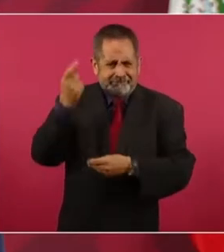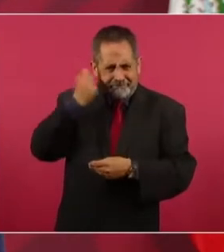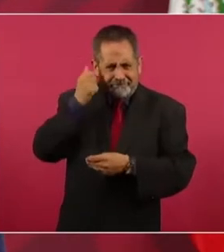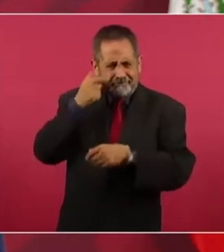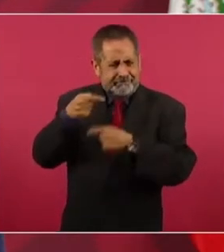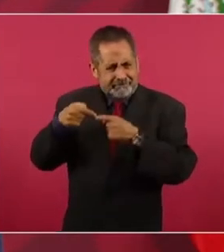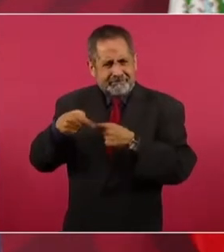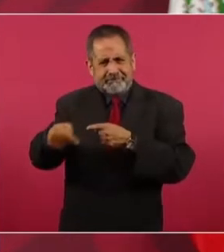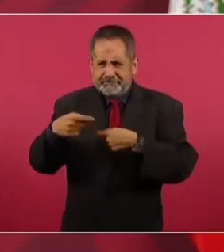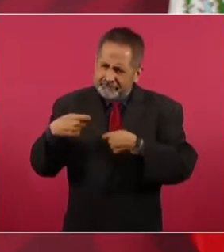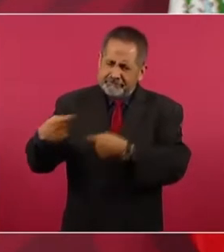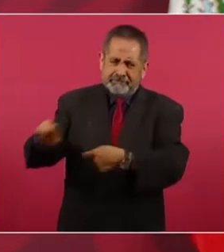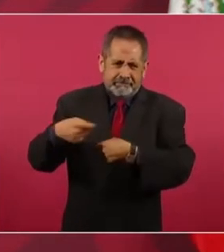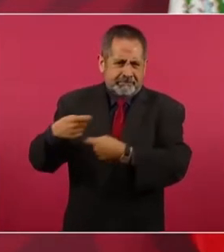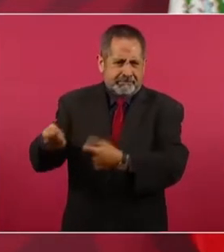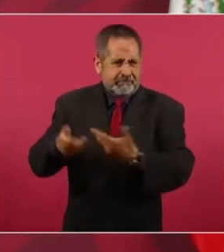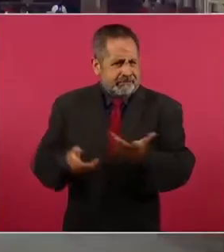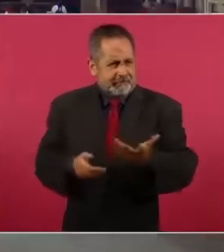y que